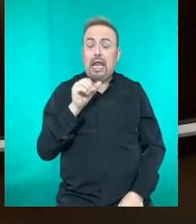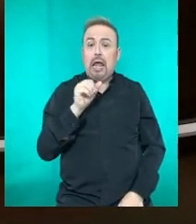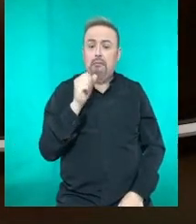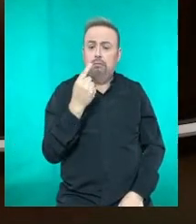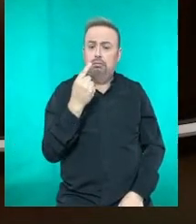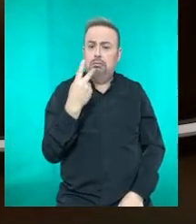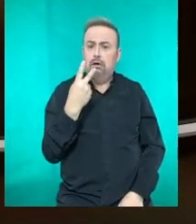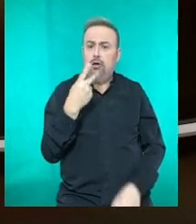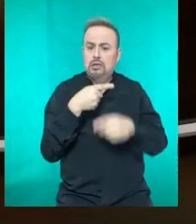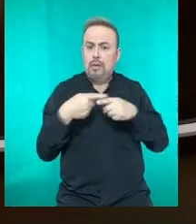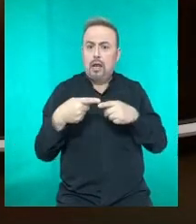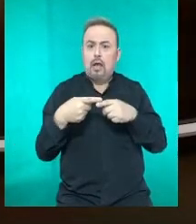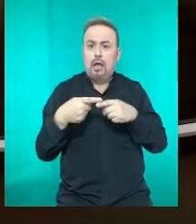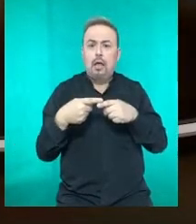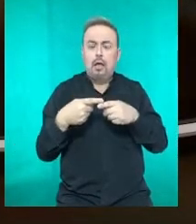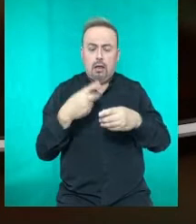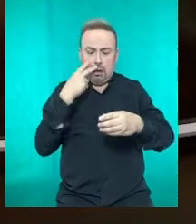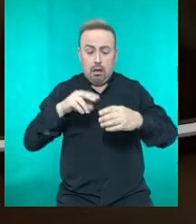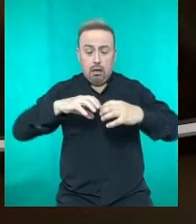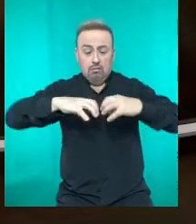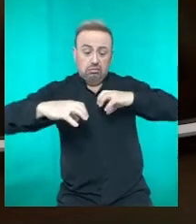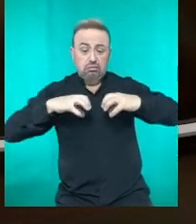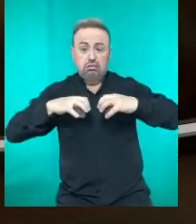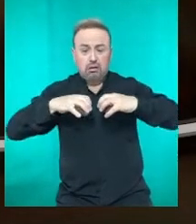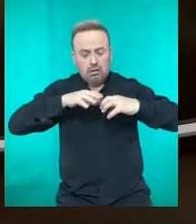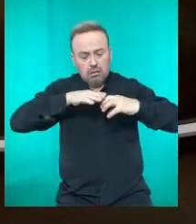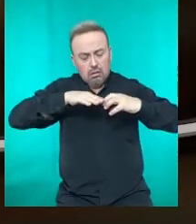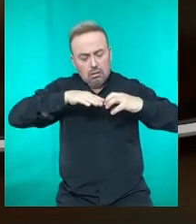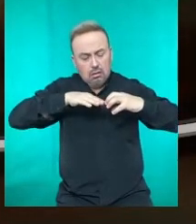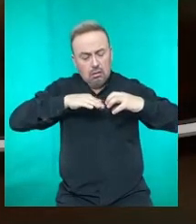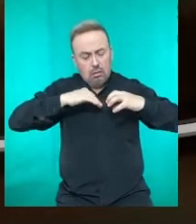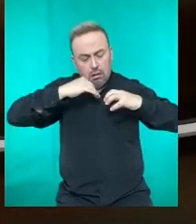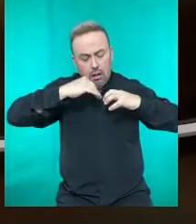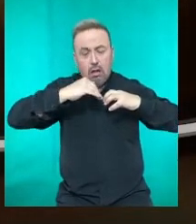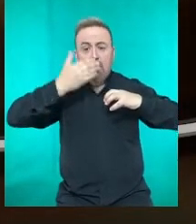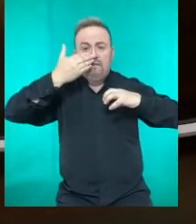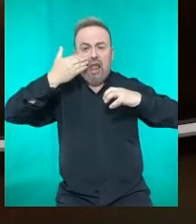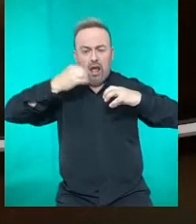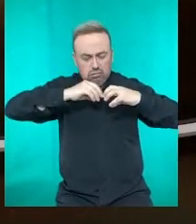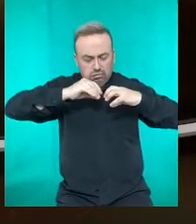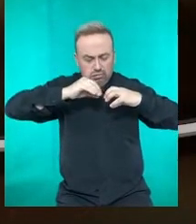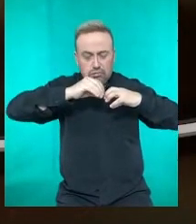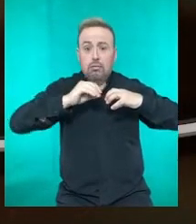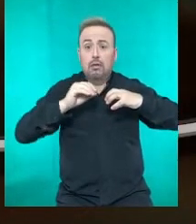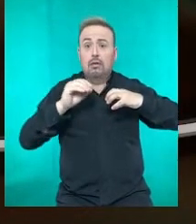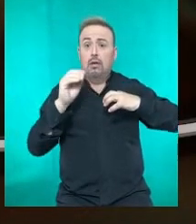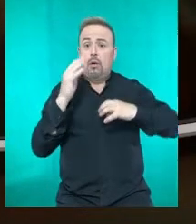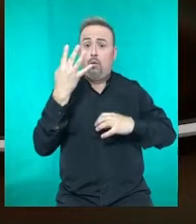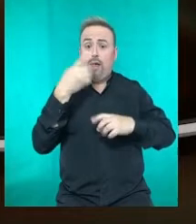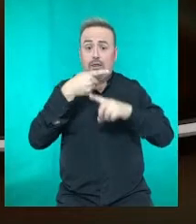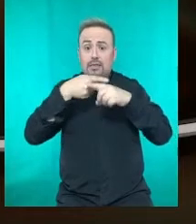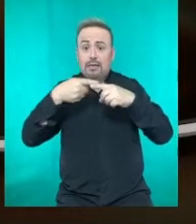ver cómo aparece una estela intentando cerrar esa grieta, y a la tercera semana, perdón, ya la grieta empieza